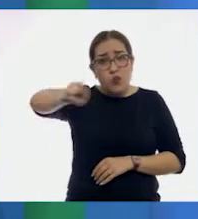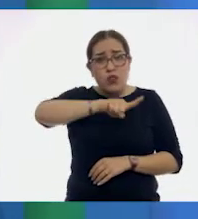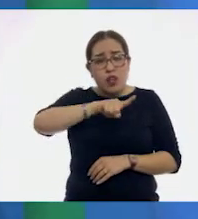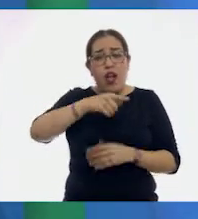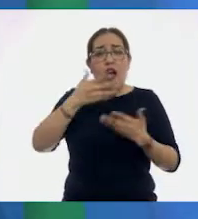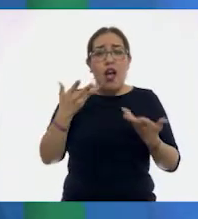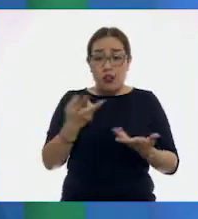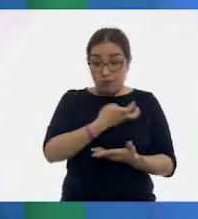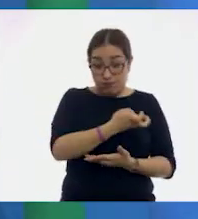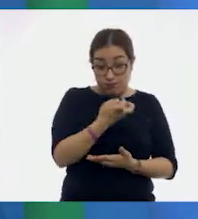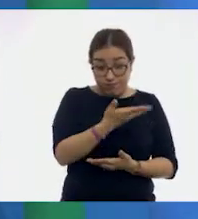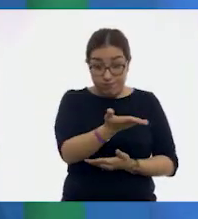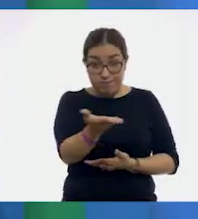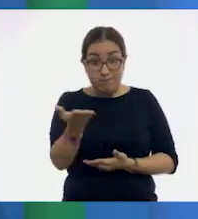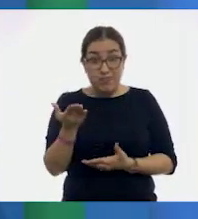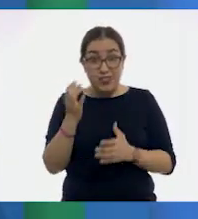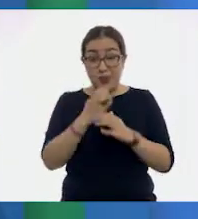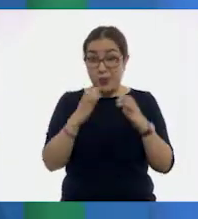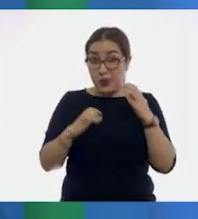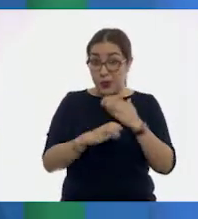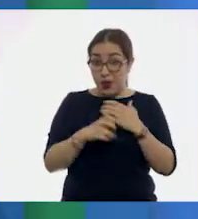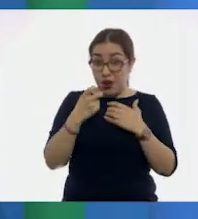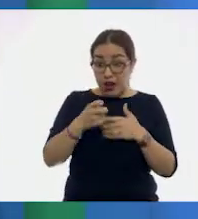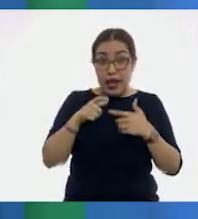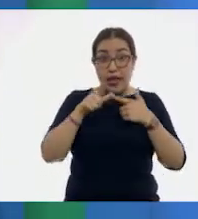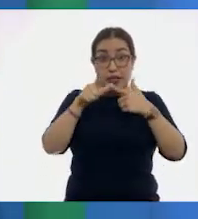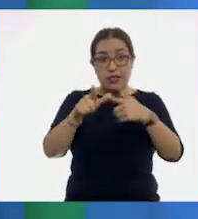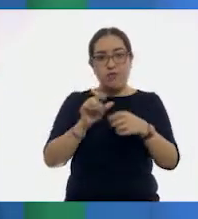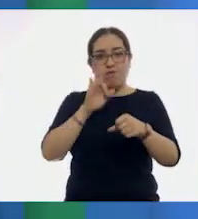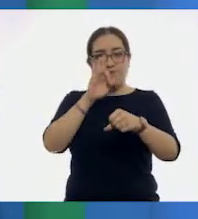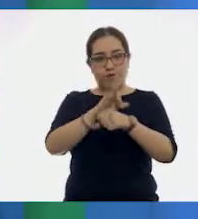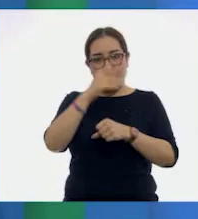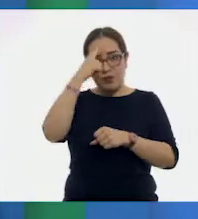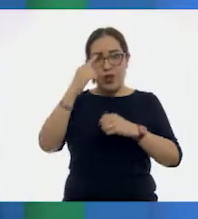que esos factores se mantengan en equilibrio.